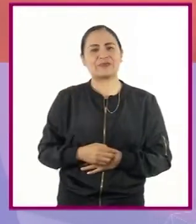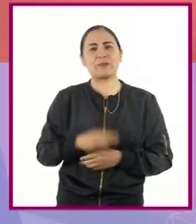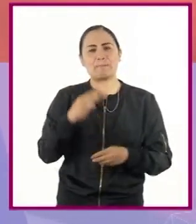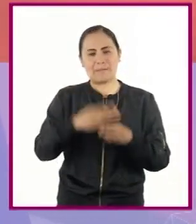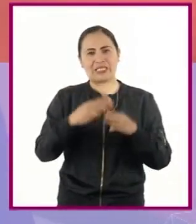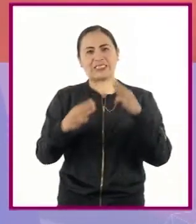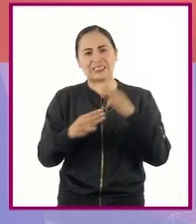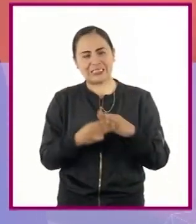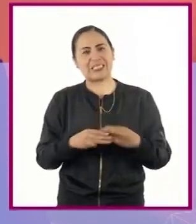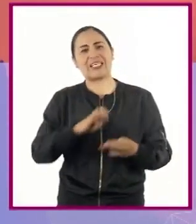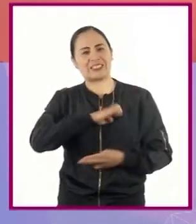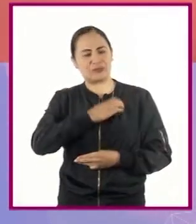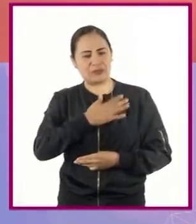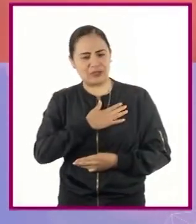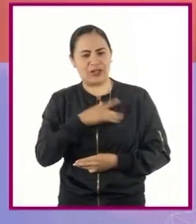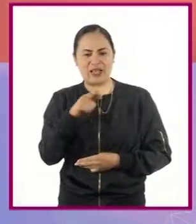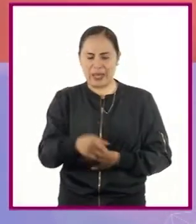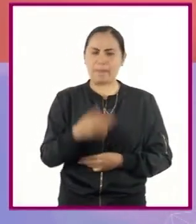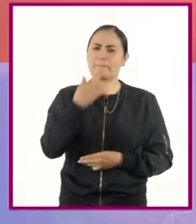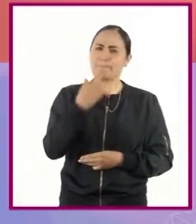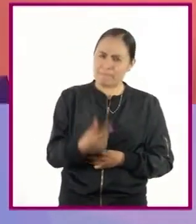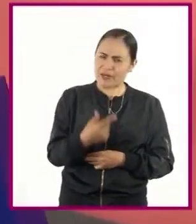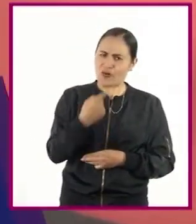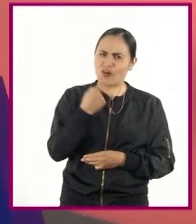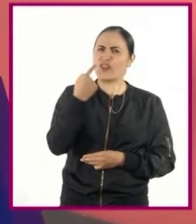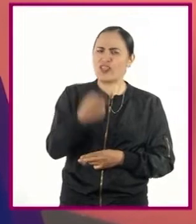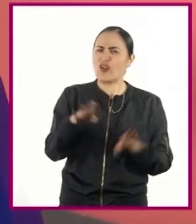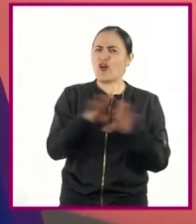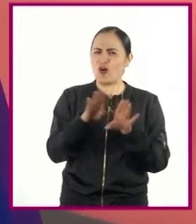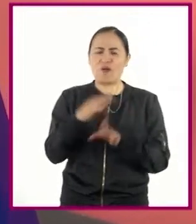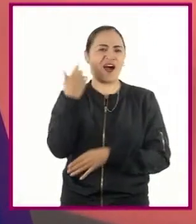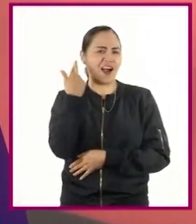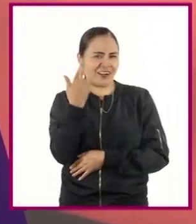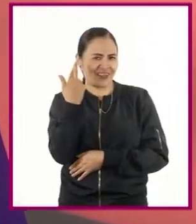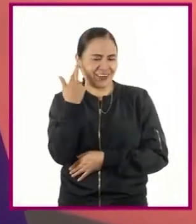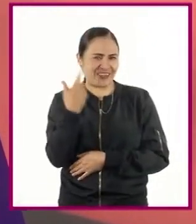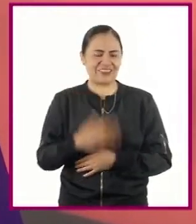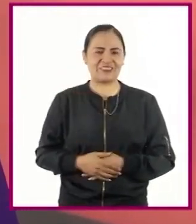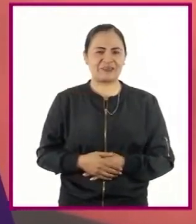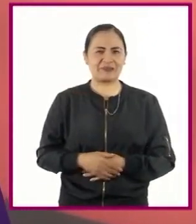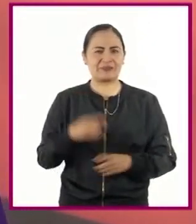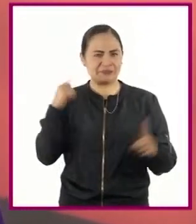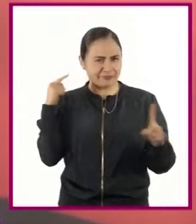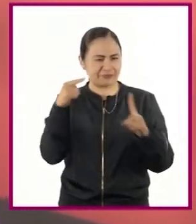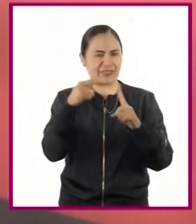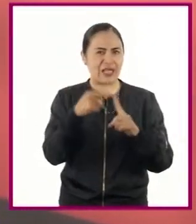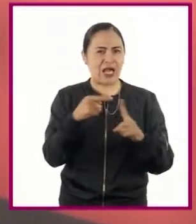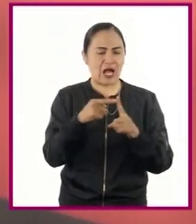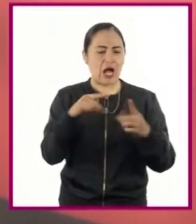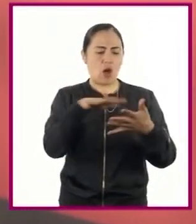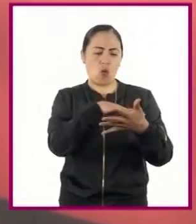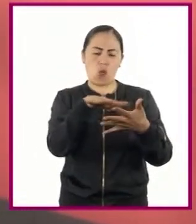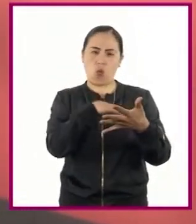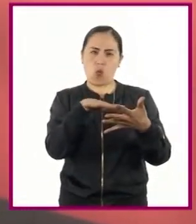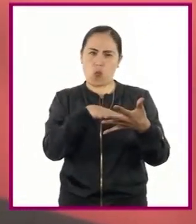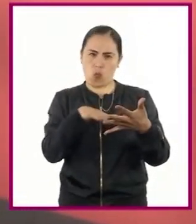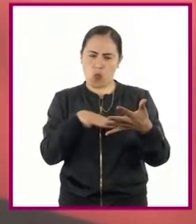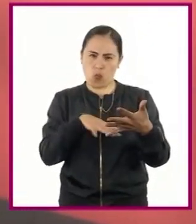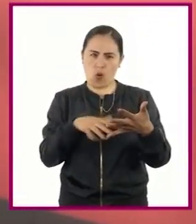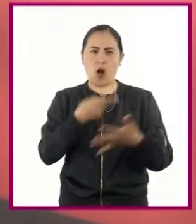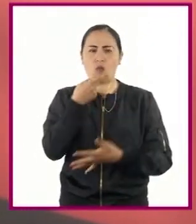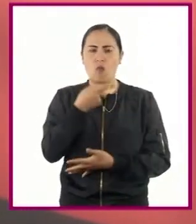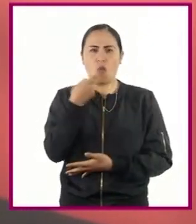Mejor, dilo en la radio. Es el título de la sesión cuyo propósito es leer en voz alta un guión radiofónico